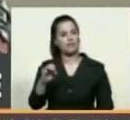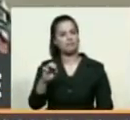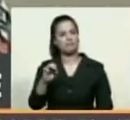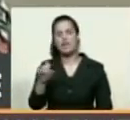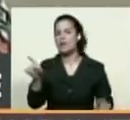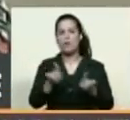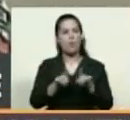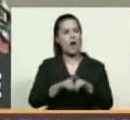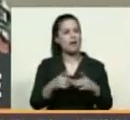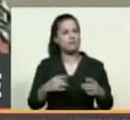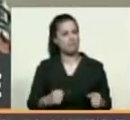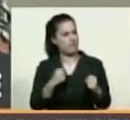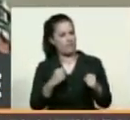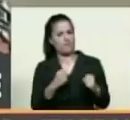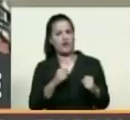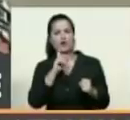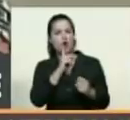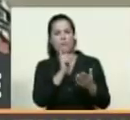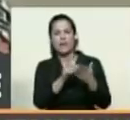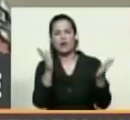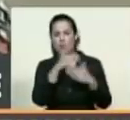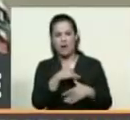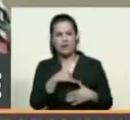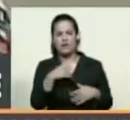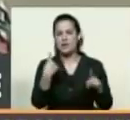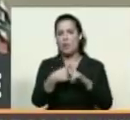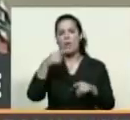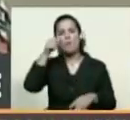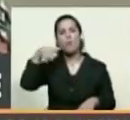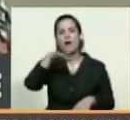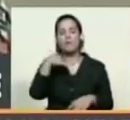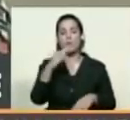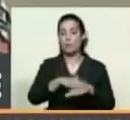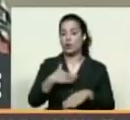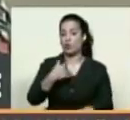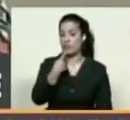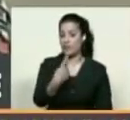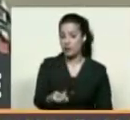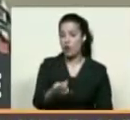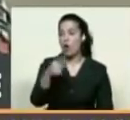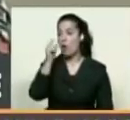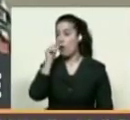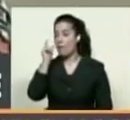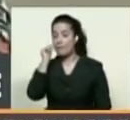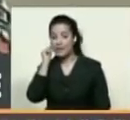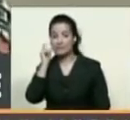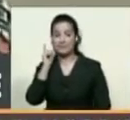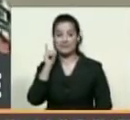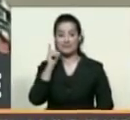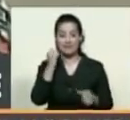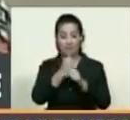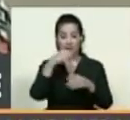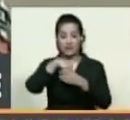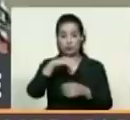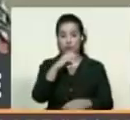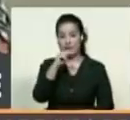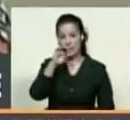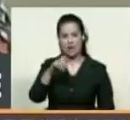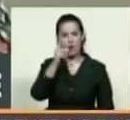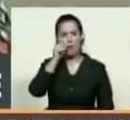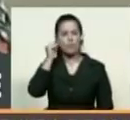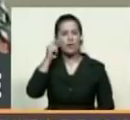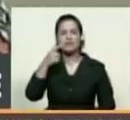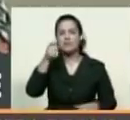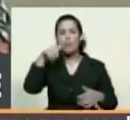prácticamente anónimo, con ese heroísmo del pueblo, porque como digo, los hombres y mujeres del Poder Electoral son hombres y mujeres del